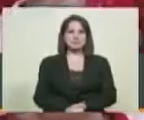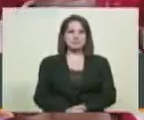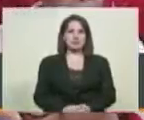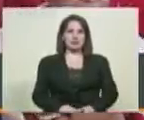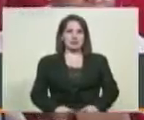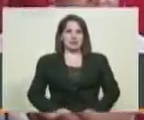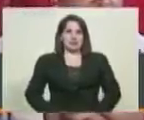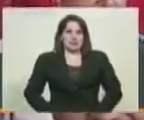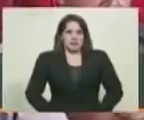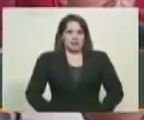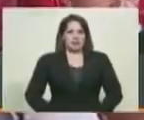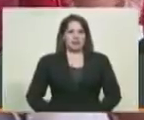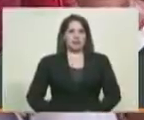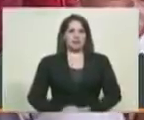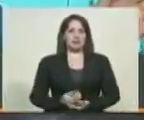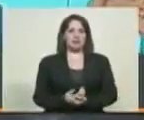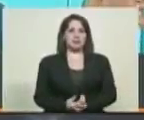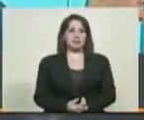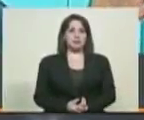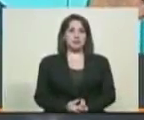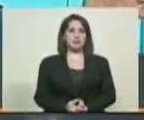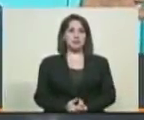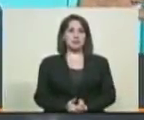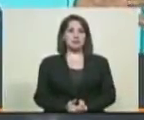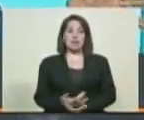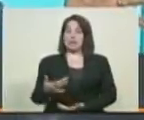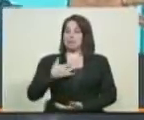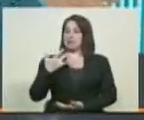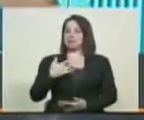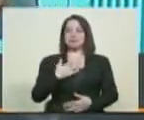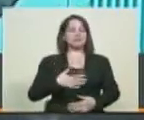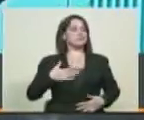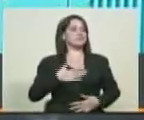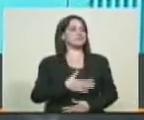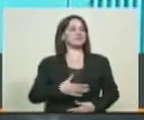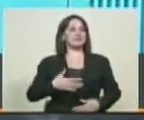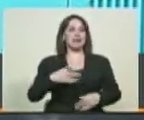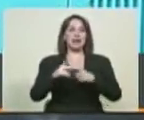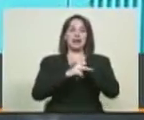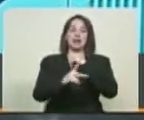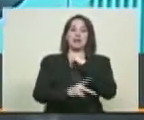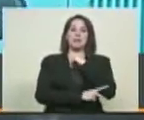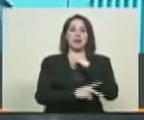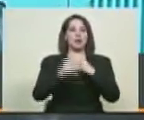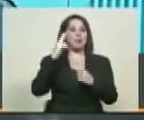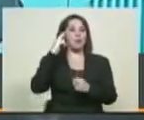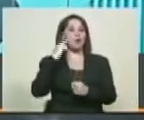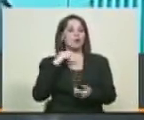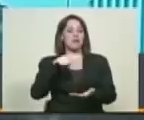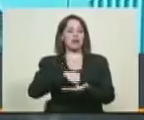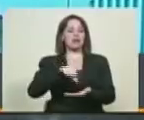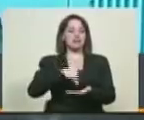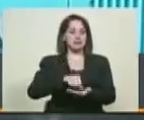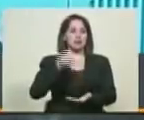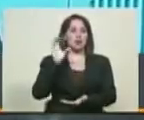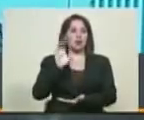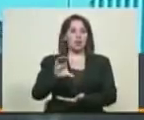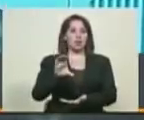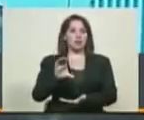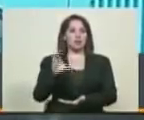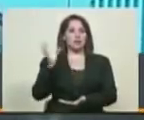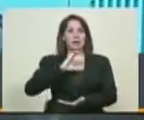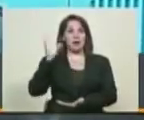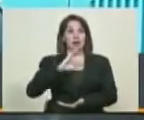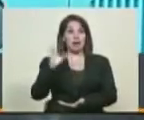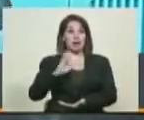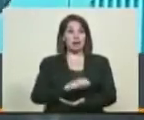Bueno, aquí estoy yo como pez en el agua, en el Parque Bolívar, aquí en el mero centro de la ciudad de Caracas.